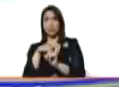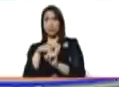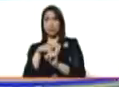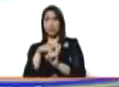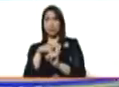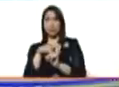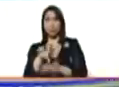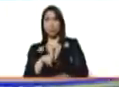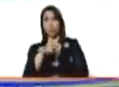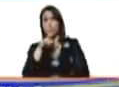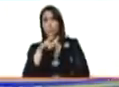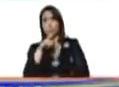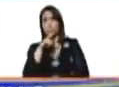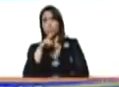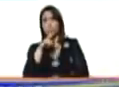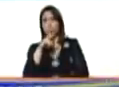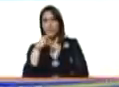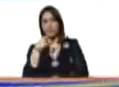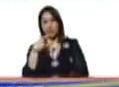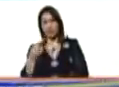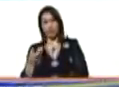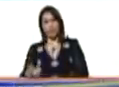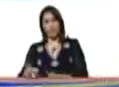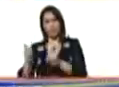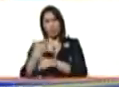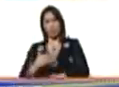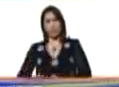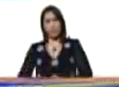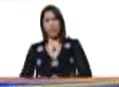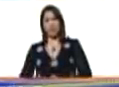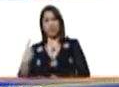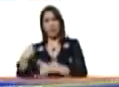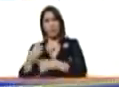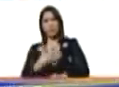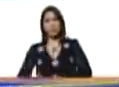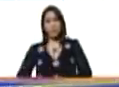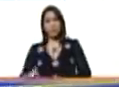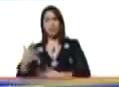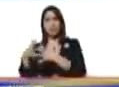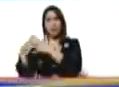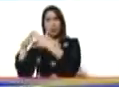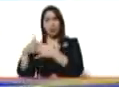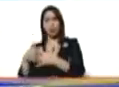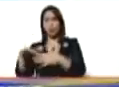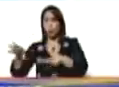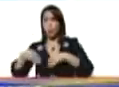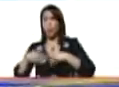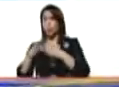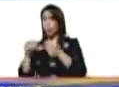extraordinaria. Habilitaron al presidente para que tomara todas las decisiones, y mire que las han tomado: